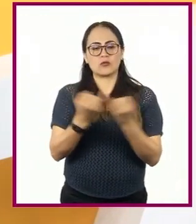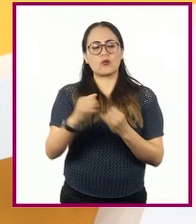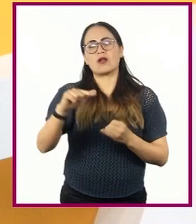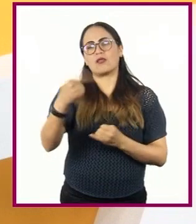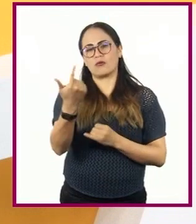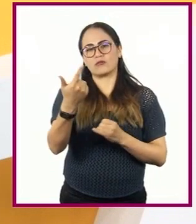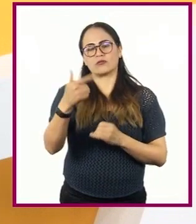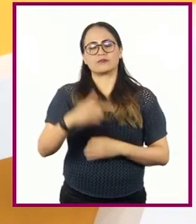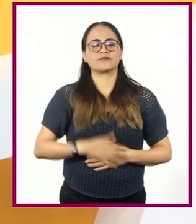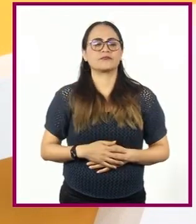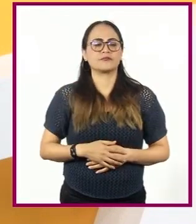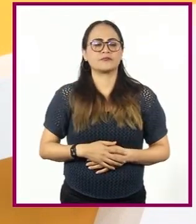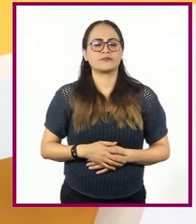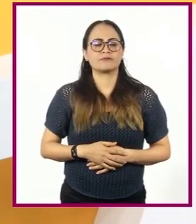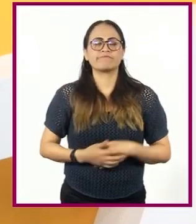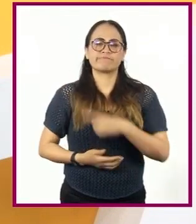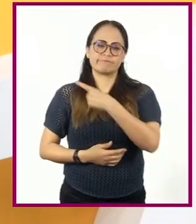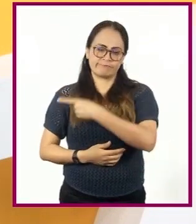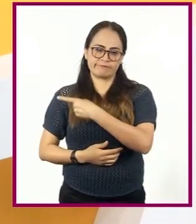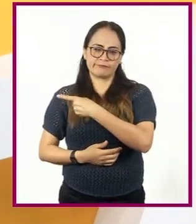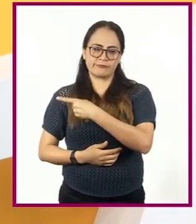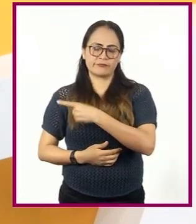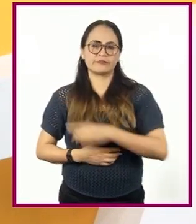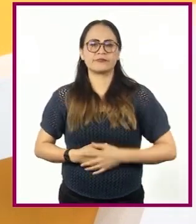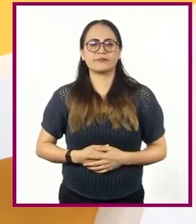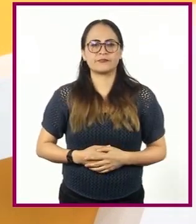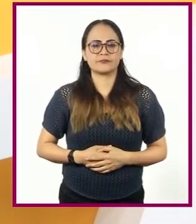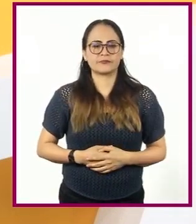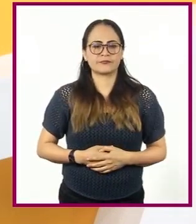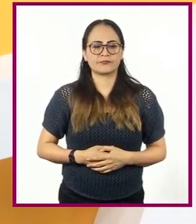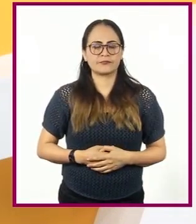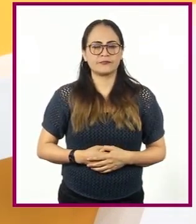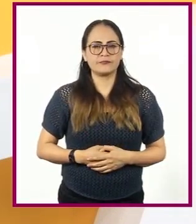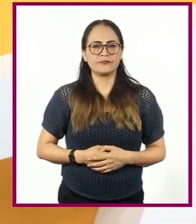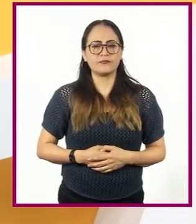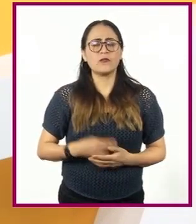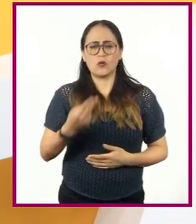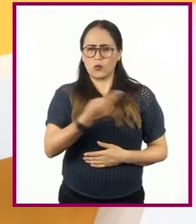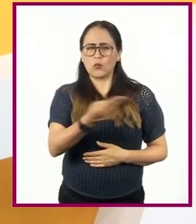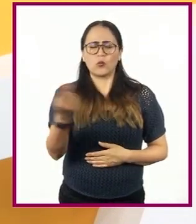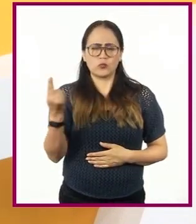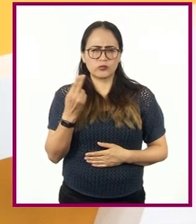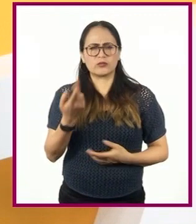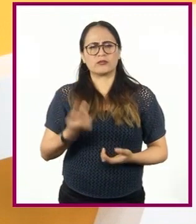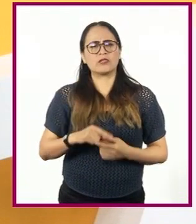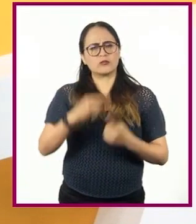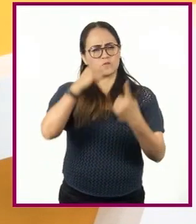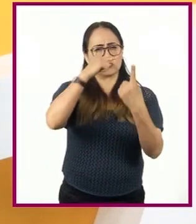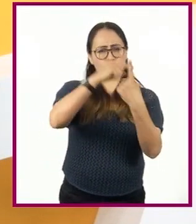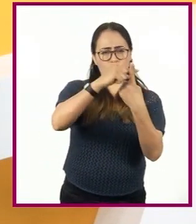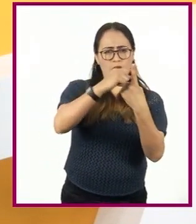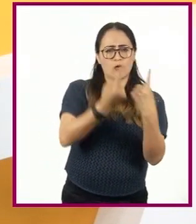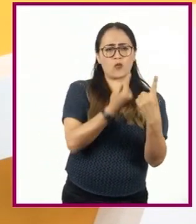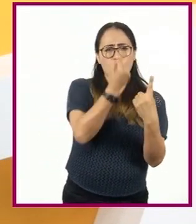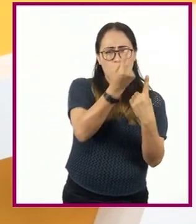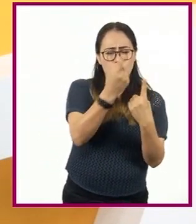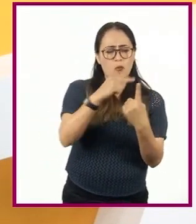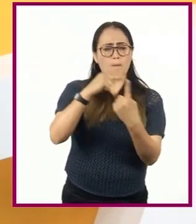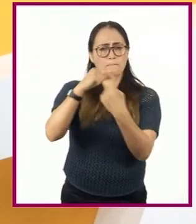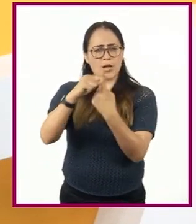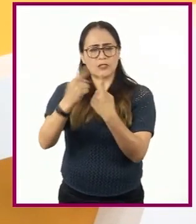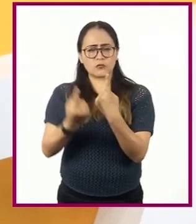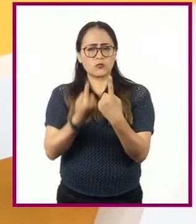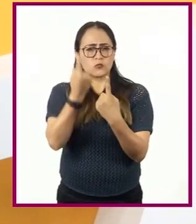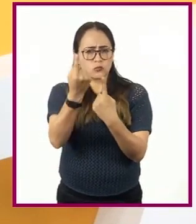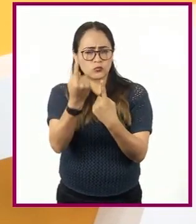más 15 negativo es igual a 12 negativo. Podemos notar que al sumar 1 a uno de los